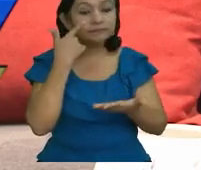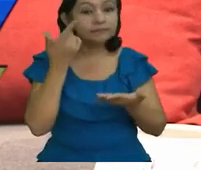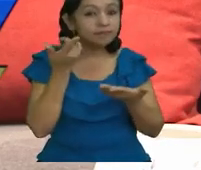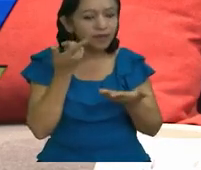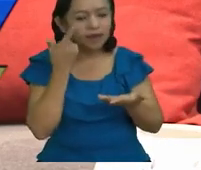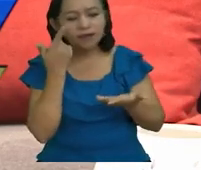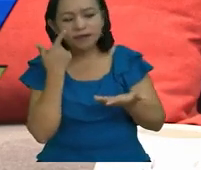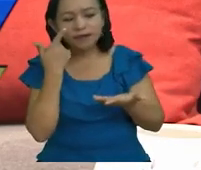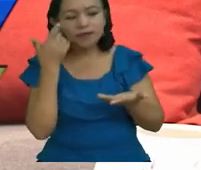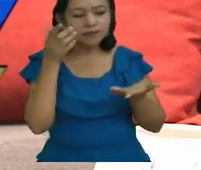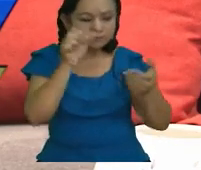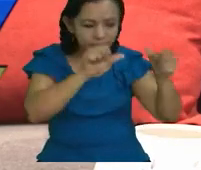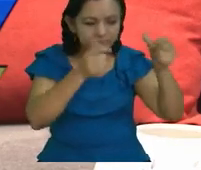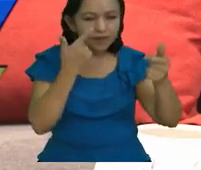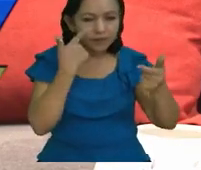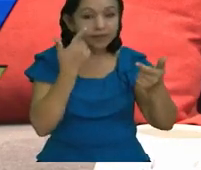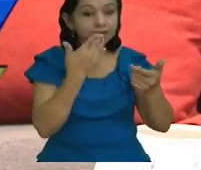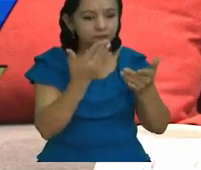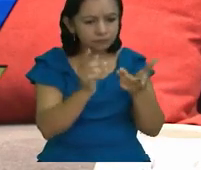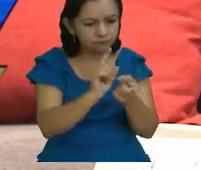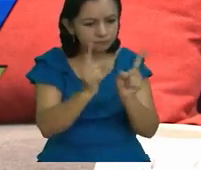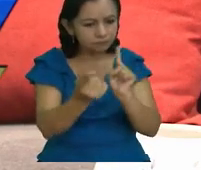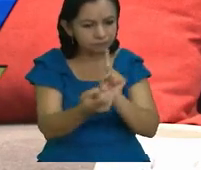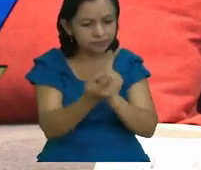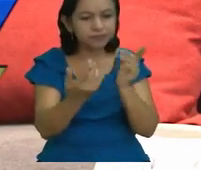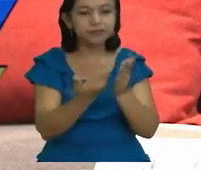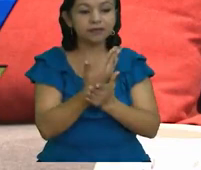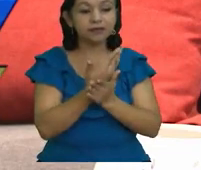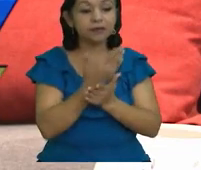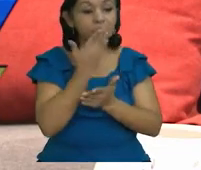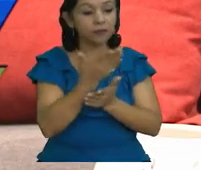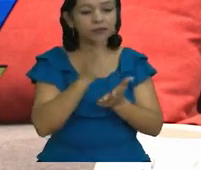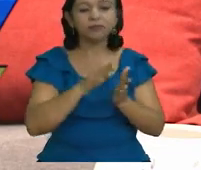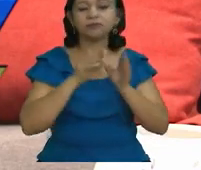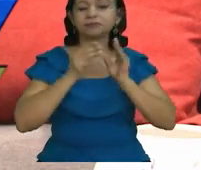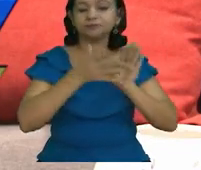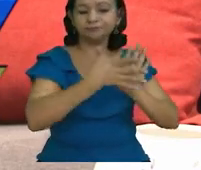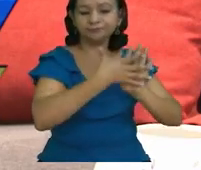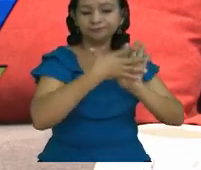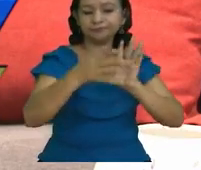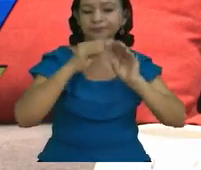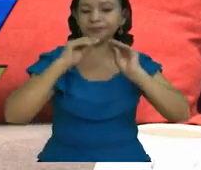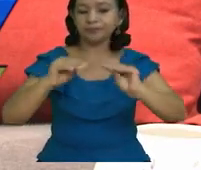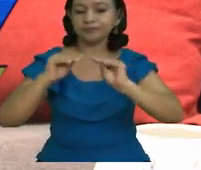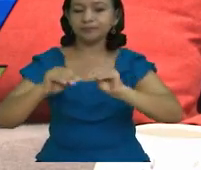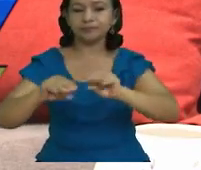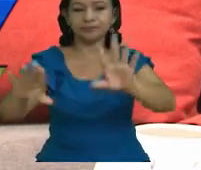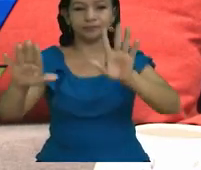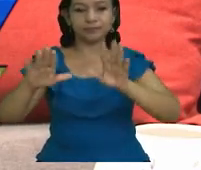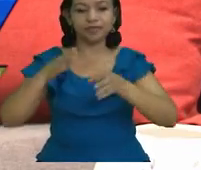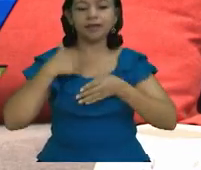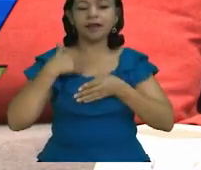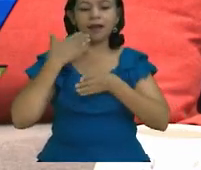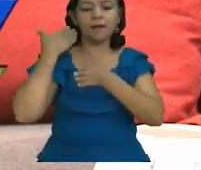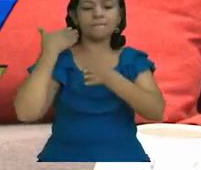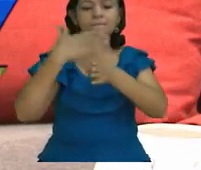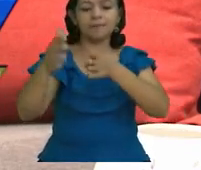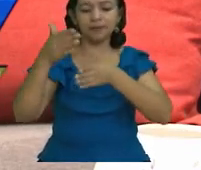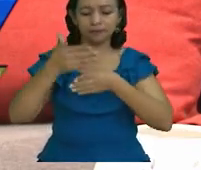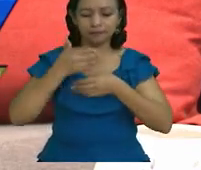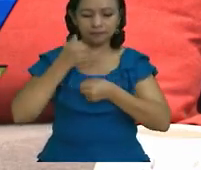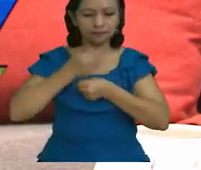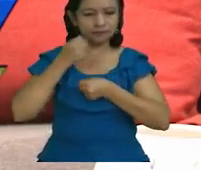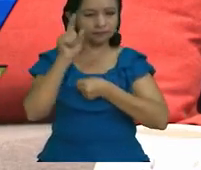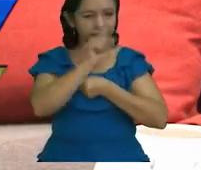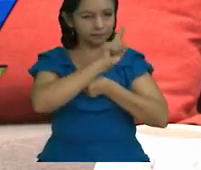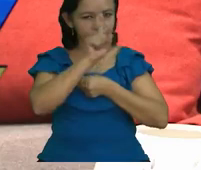experimentaciones, es lo que después transferimos al resto de los productores. Entonces, no trabajamos de manera aislada en los procesos de